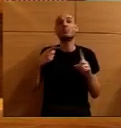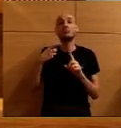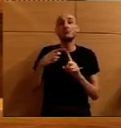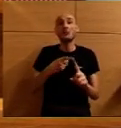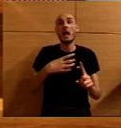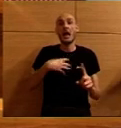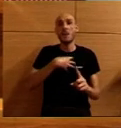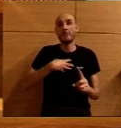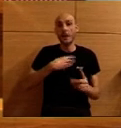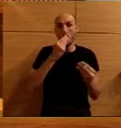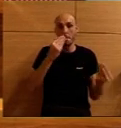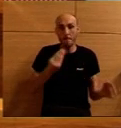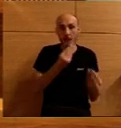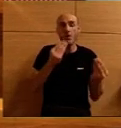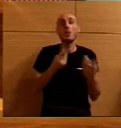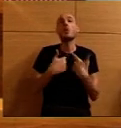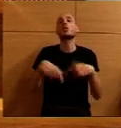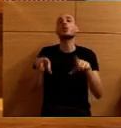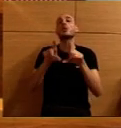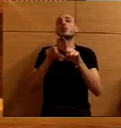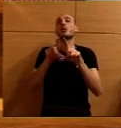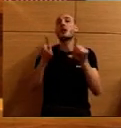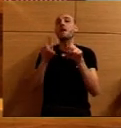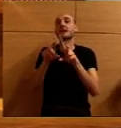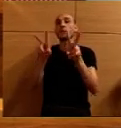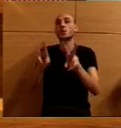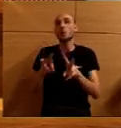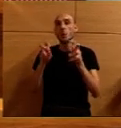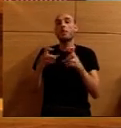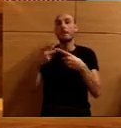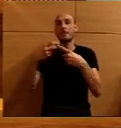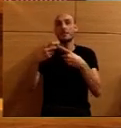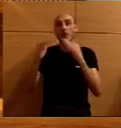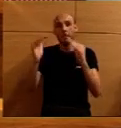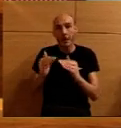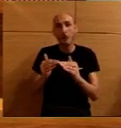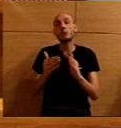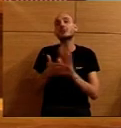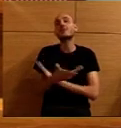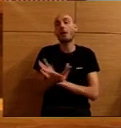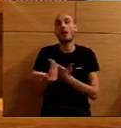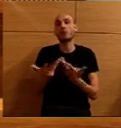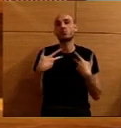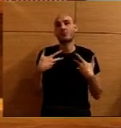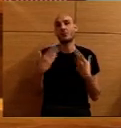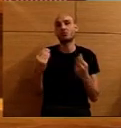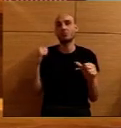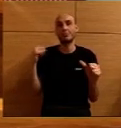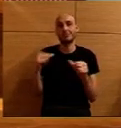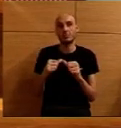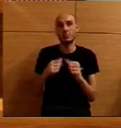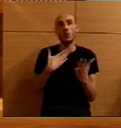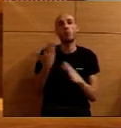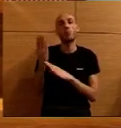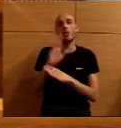y por evitar mayor carga fiscal a la gente que más lo ha pasado mal durante todo este tiempo, la propuesta es que se baje o se reduzca al